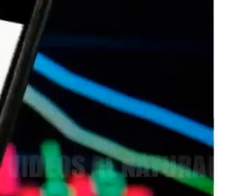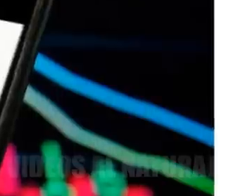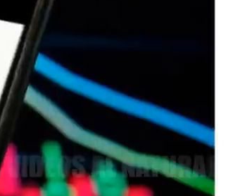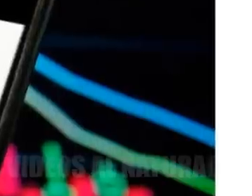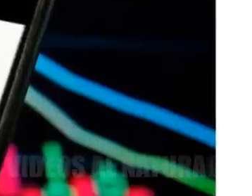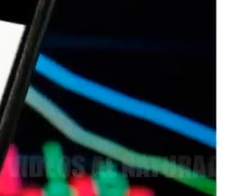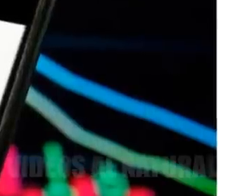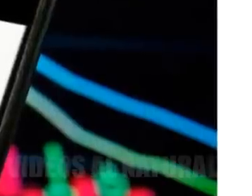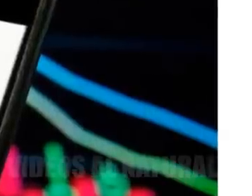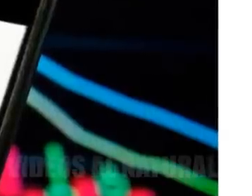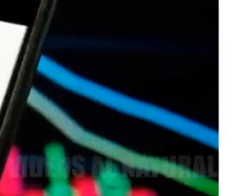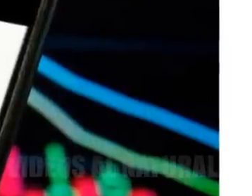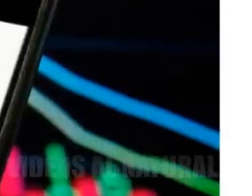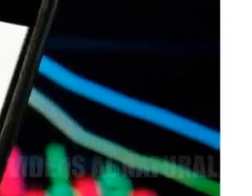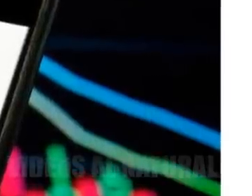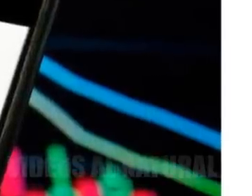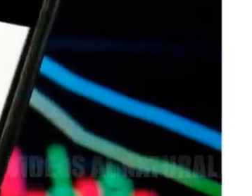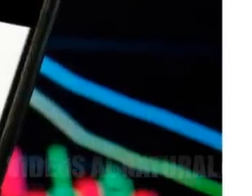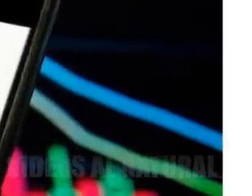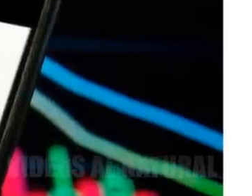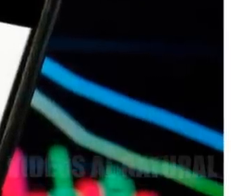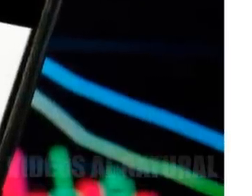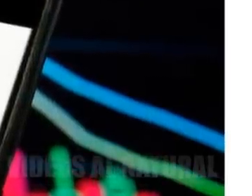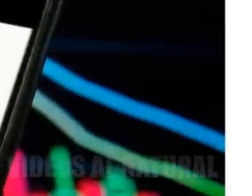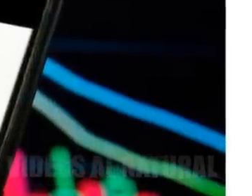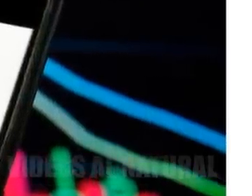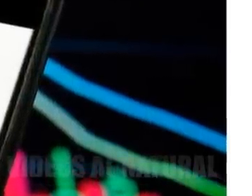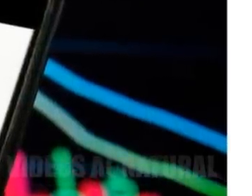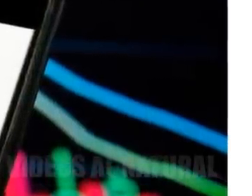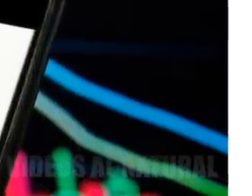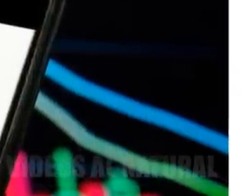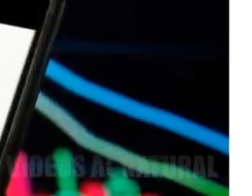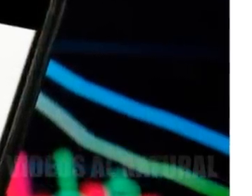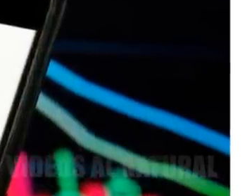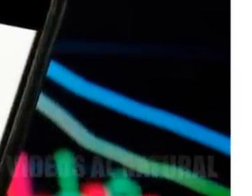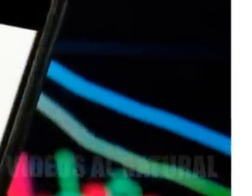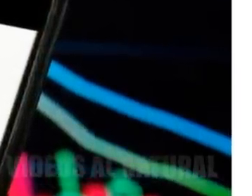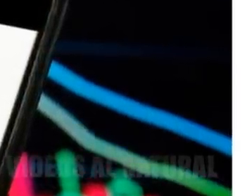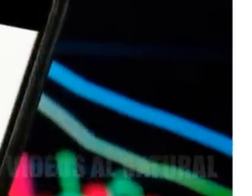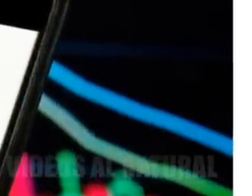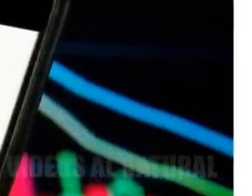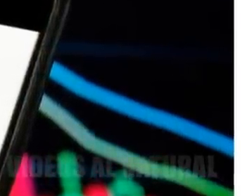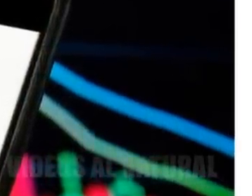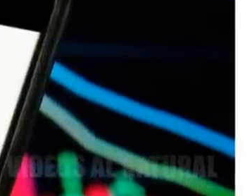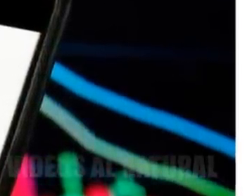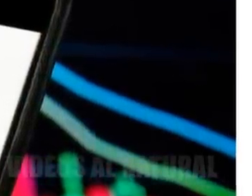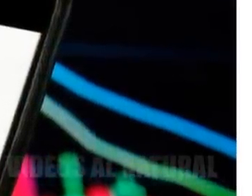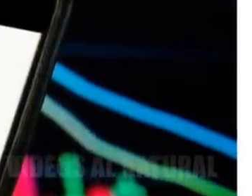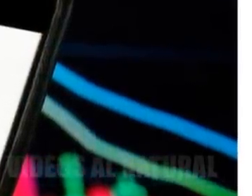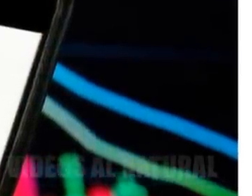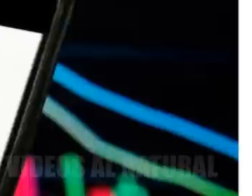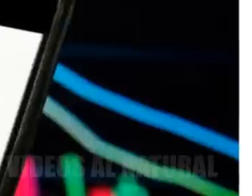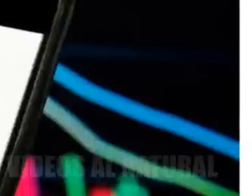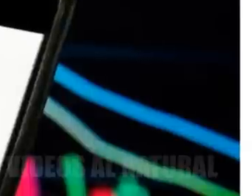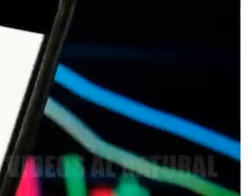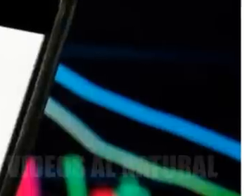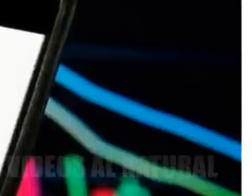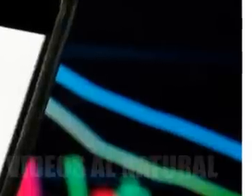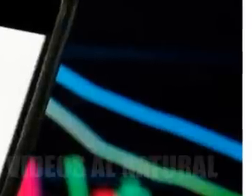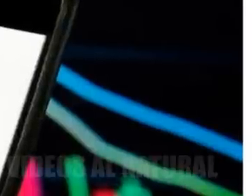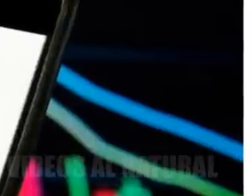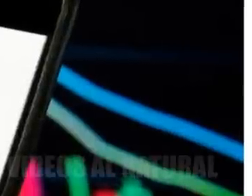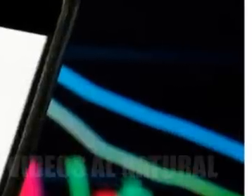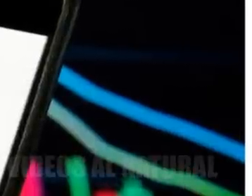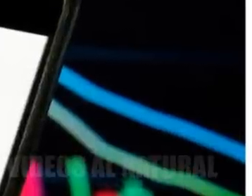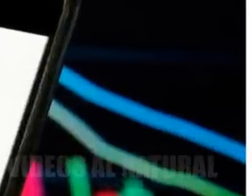pensiones iban a quebrar. Petro, por supuesto, no entiende que con cada salida en falso que realiza va afectando gravemente la economía local,